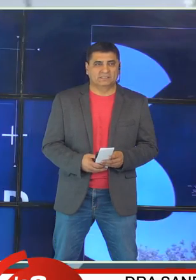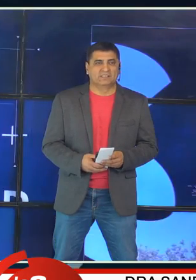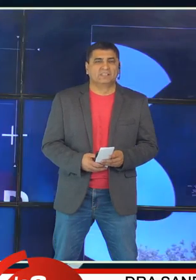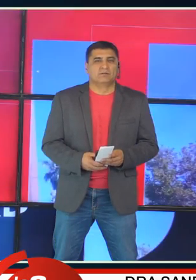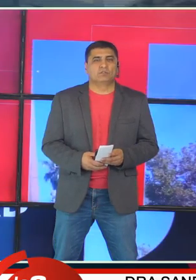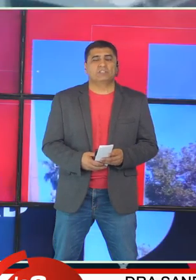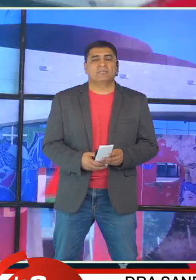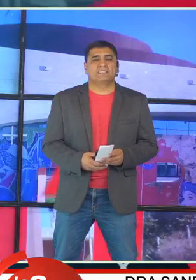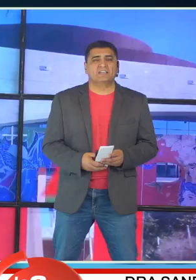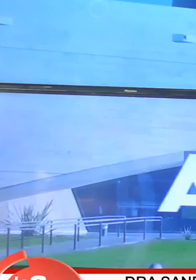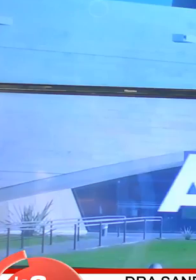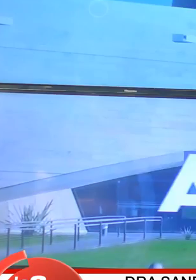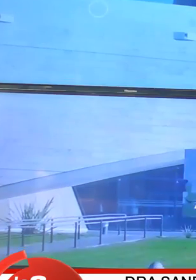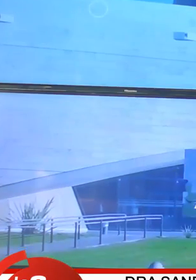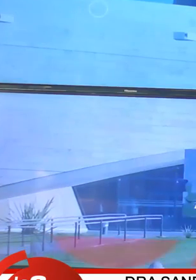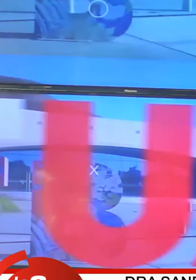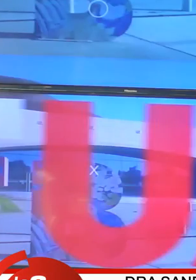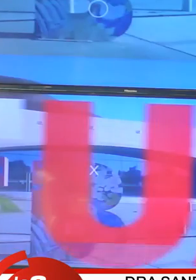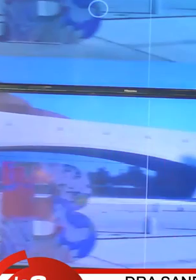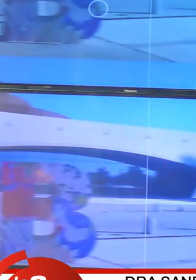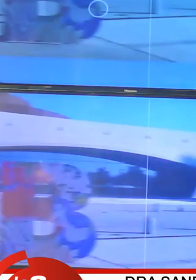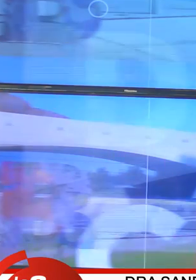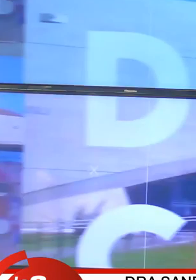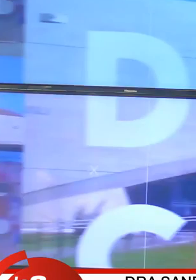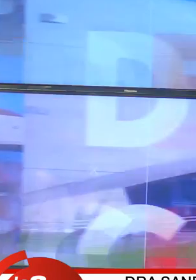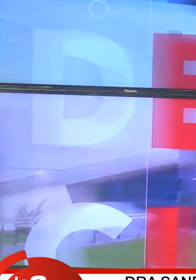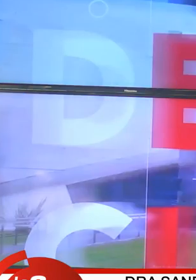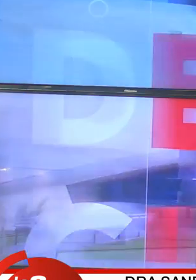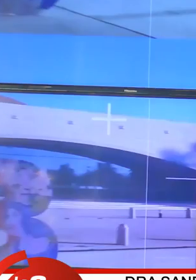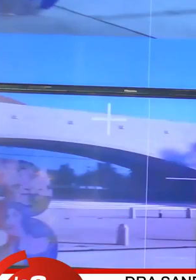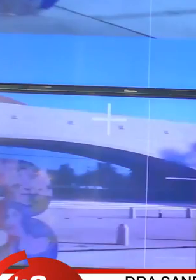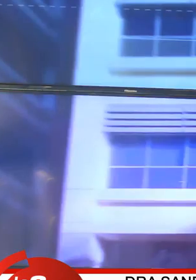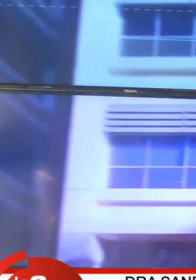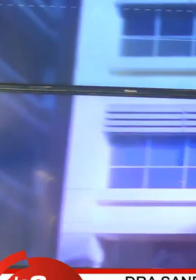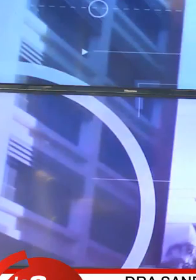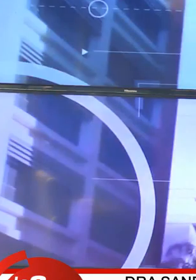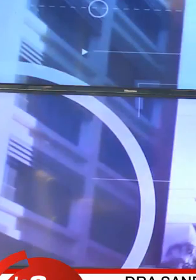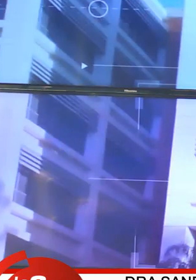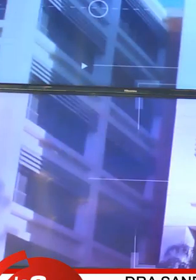Es así. Muchísimas gracias, doctora, le mando un abrazo. Ahí está la doctora Sandra.